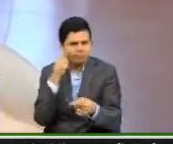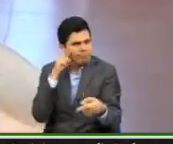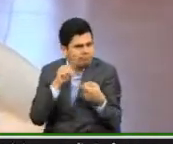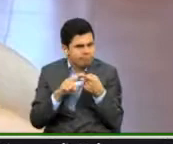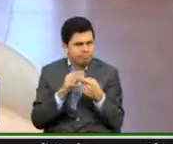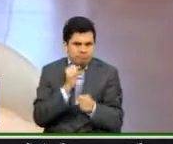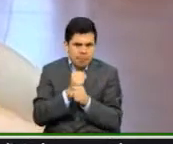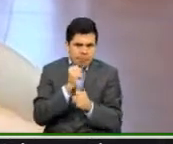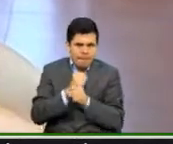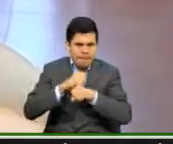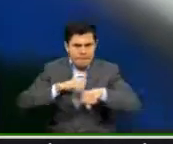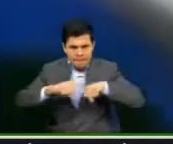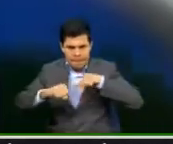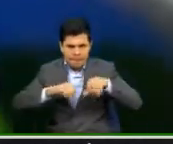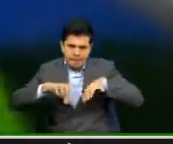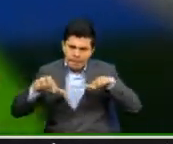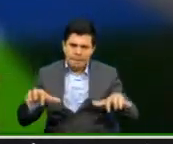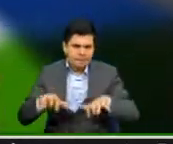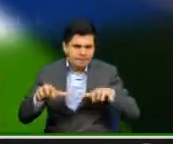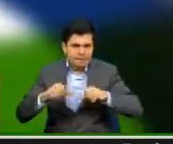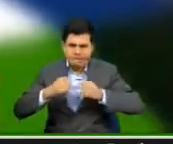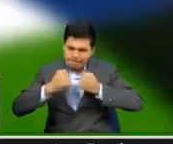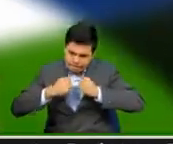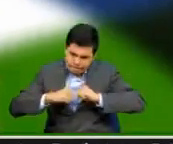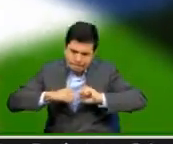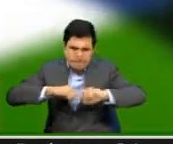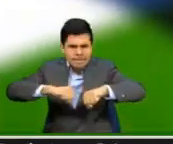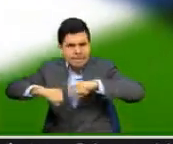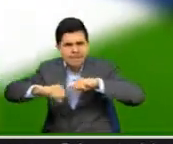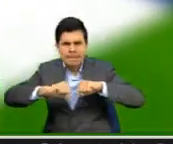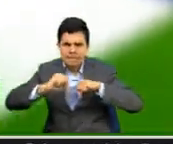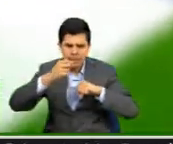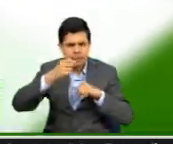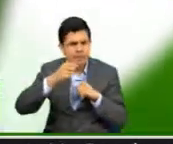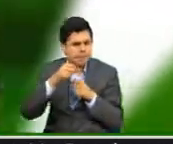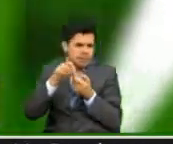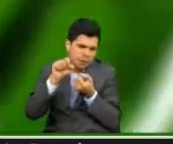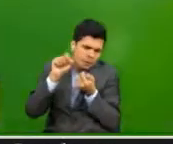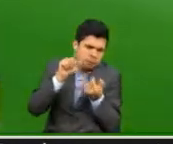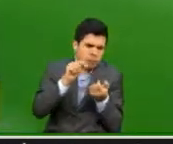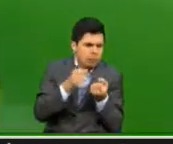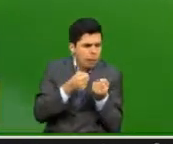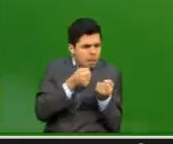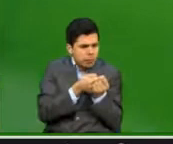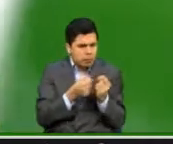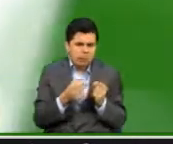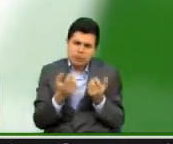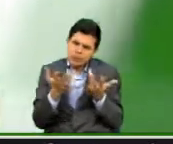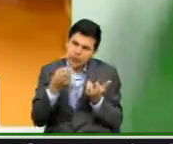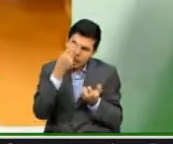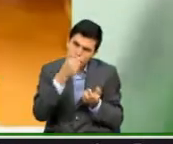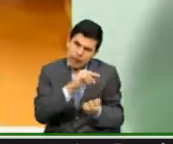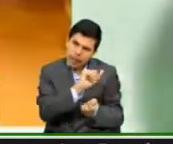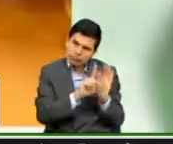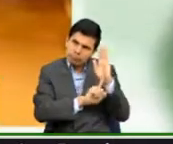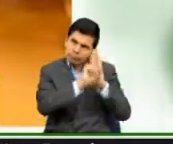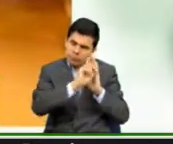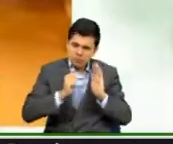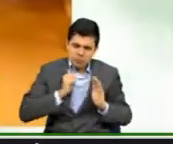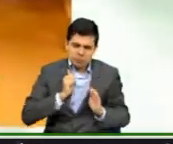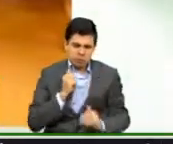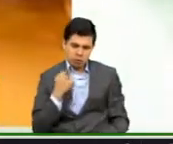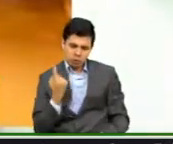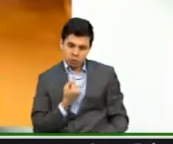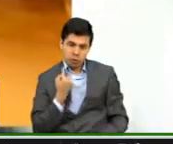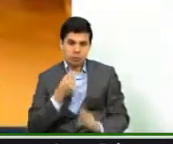el trabajo, forzándose por brindarle a sus hijas una estabilidad, por salir adelante sola, era